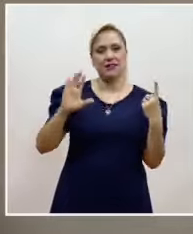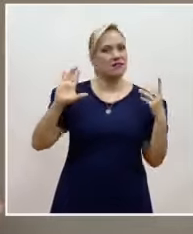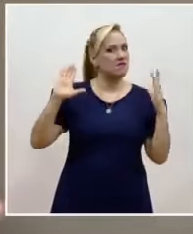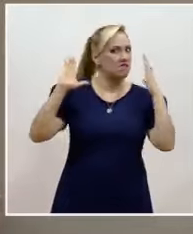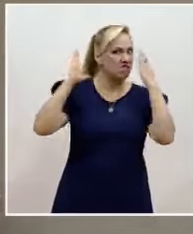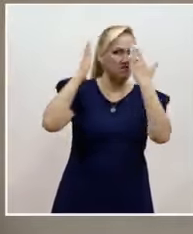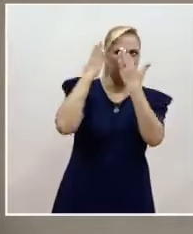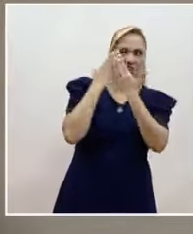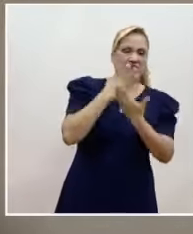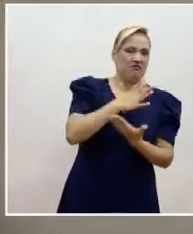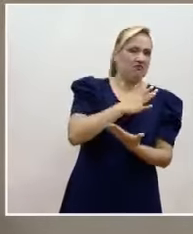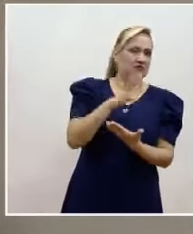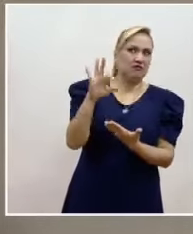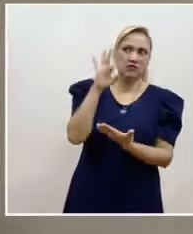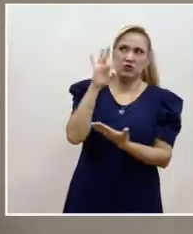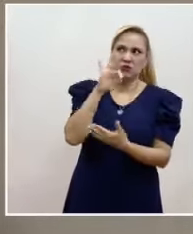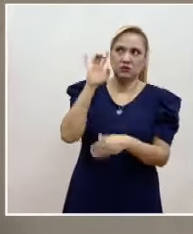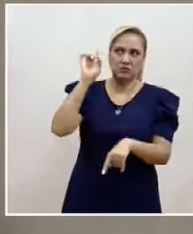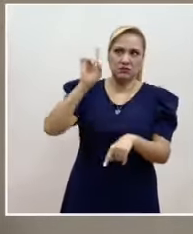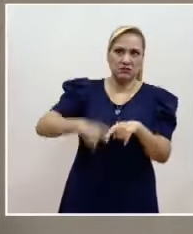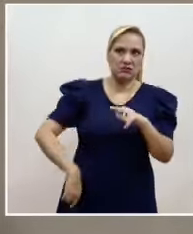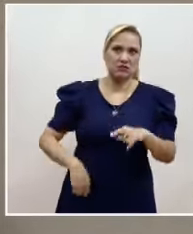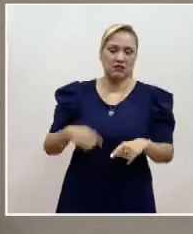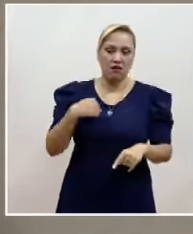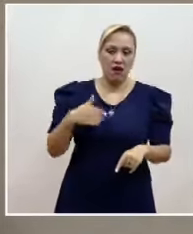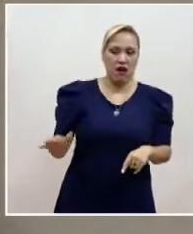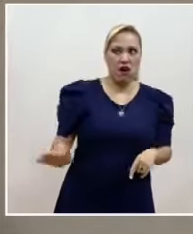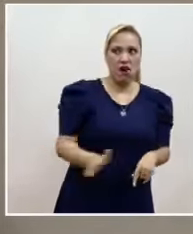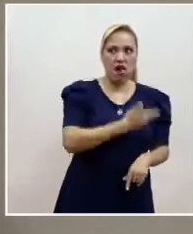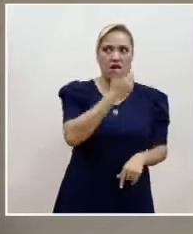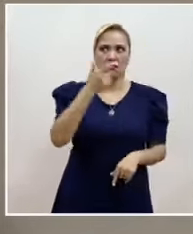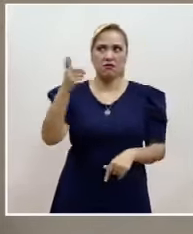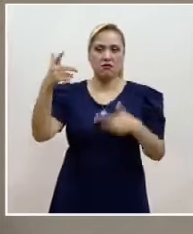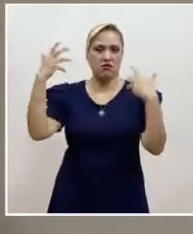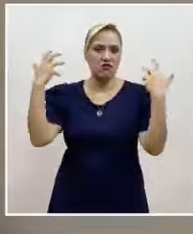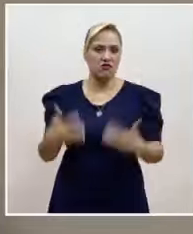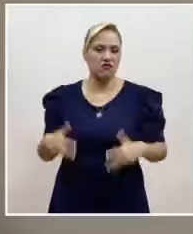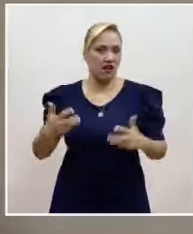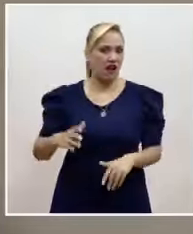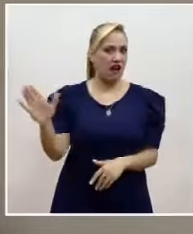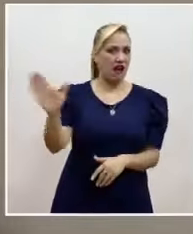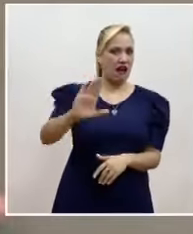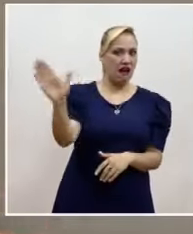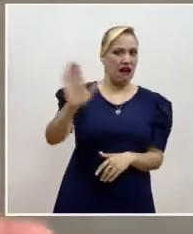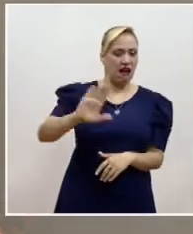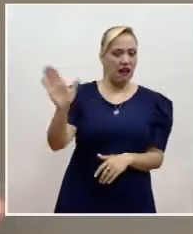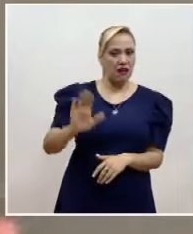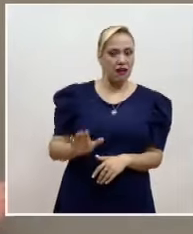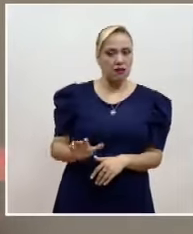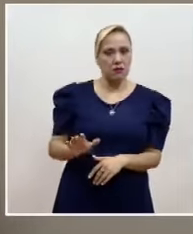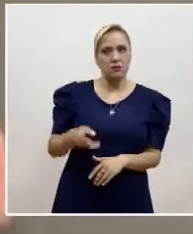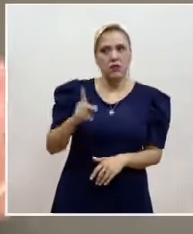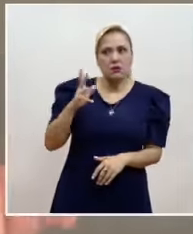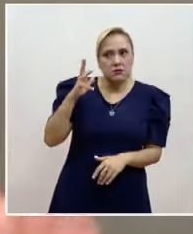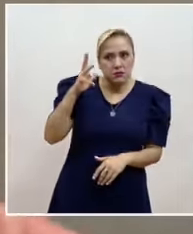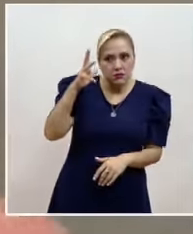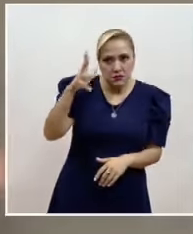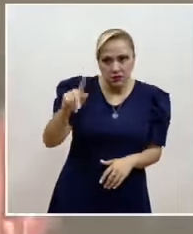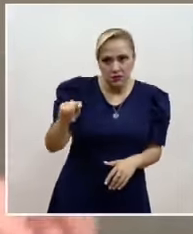cerrarnos a algo que de hecho está pasando, que por supuesto que tiene un proceso cultural de adaptación y que está pasando, o sea, que va a pasar, ¿no? Con